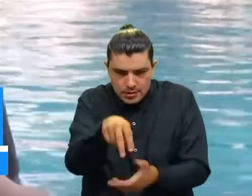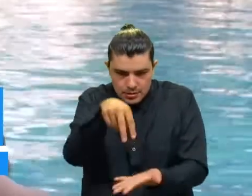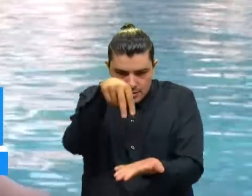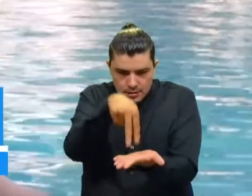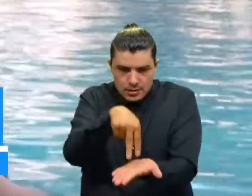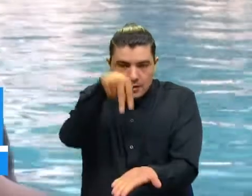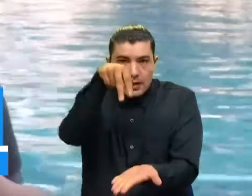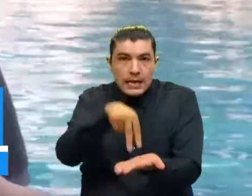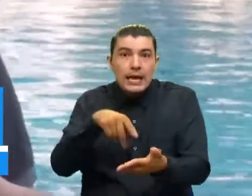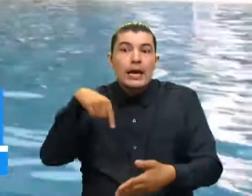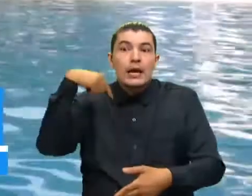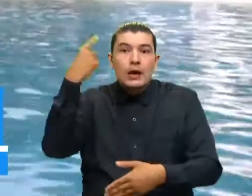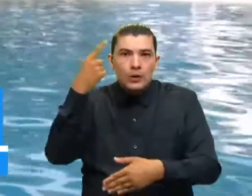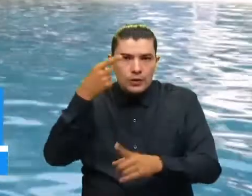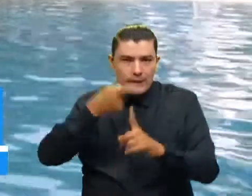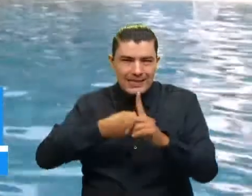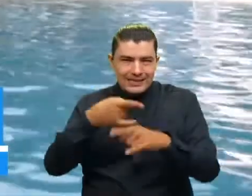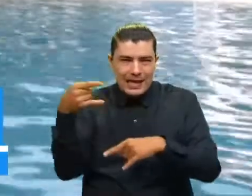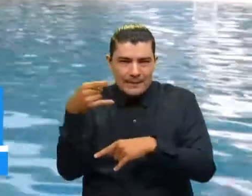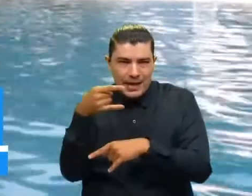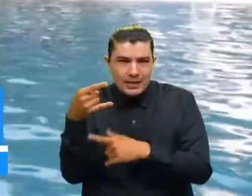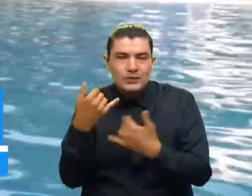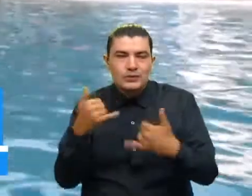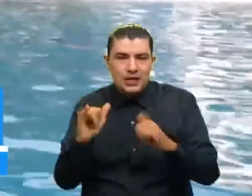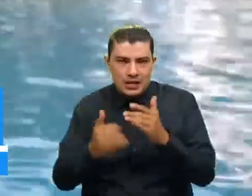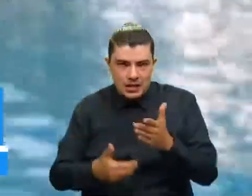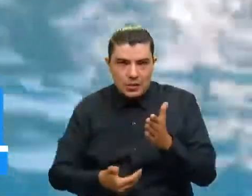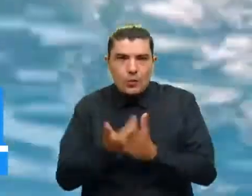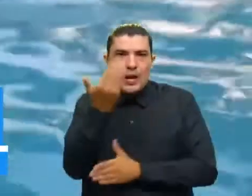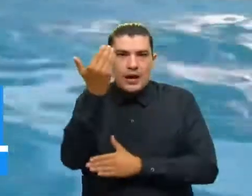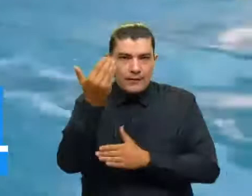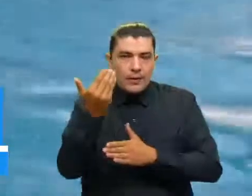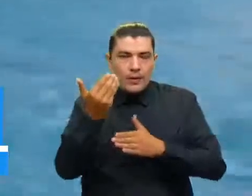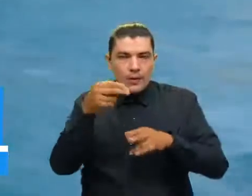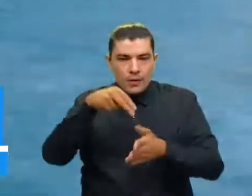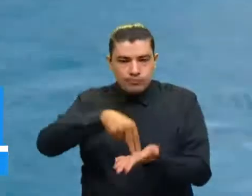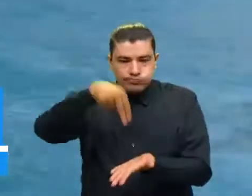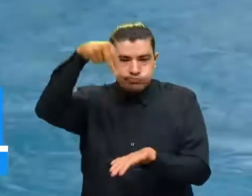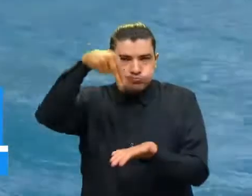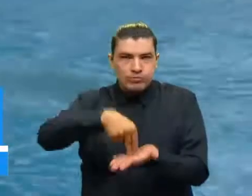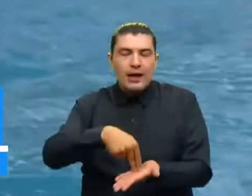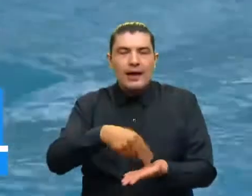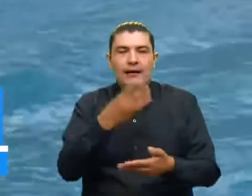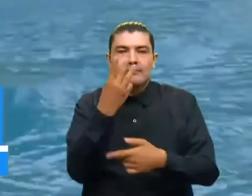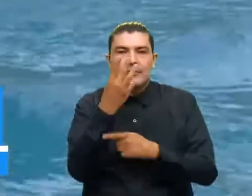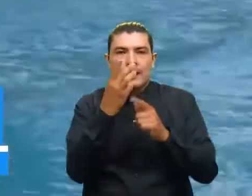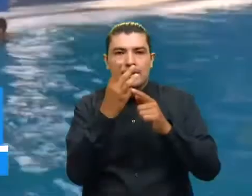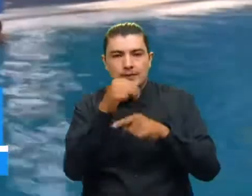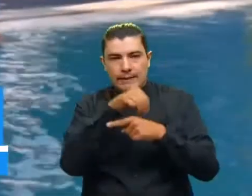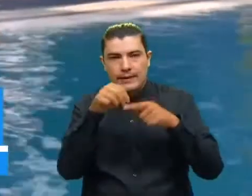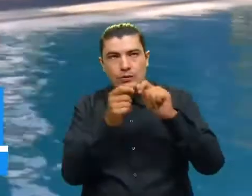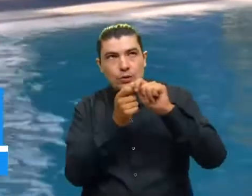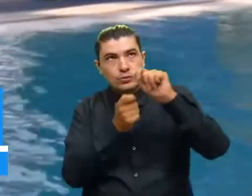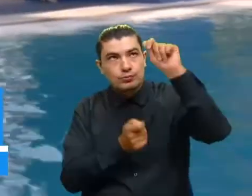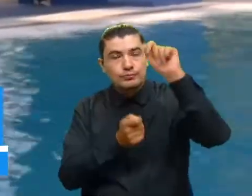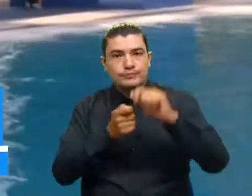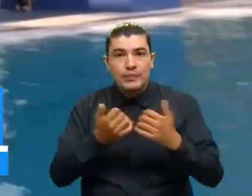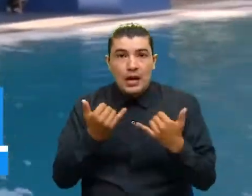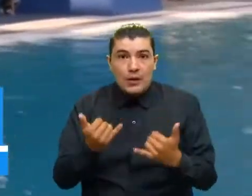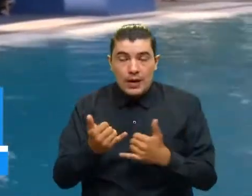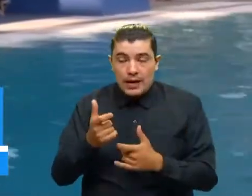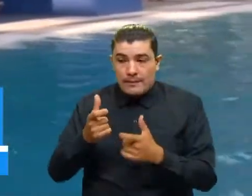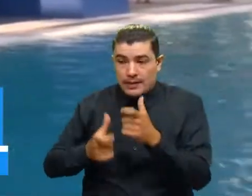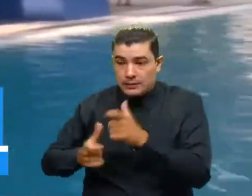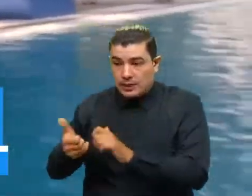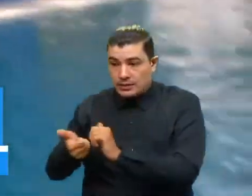el trampolín de 3 metros. Aunque en los Juegos Nacionales la prueba será de trampolín de 3 metros, los atletas rojinegros iniciaron trabajos en el de